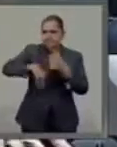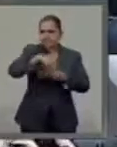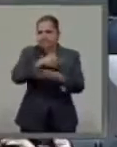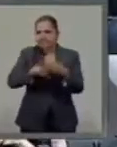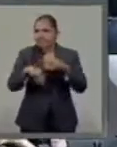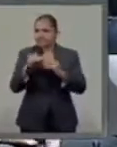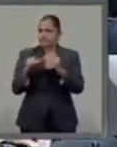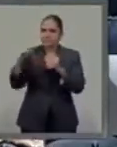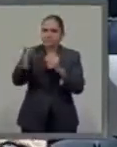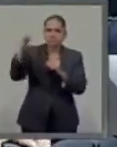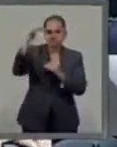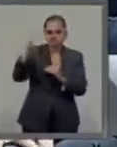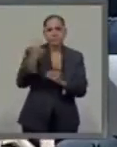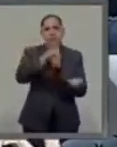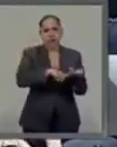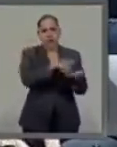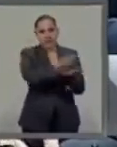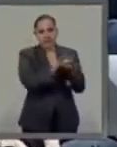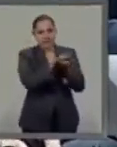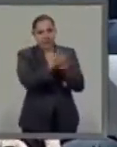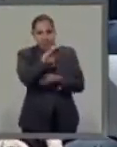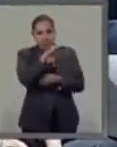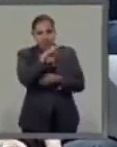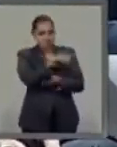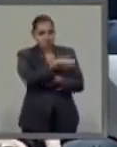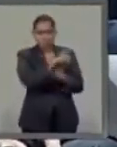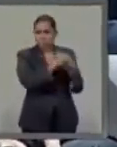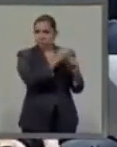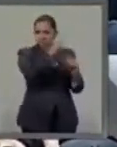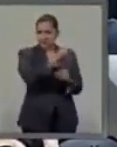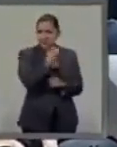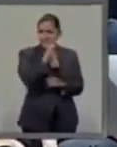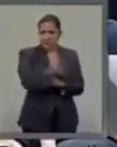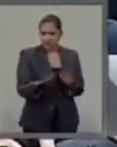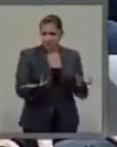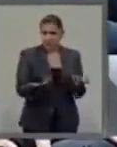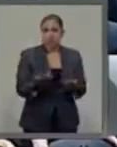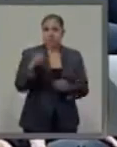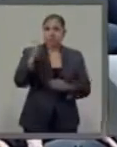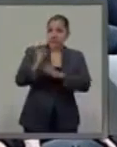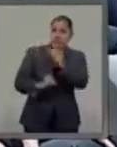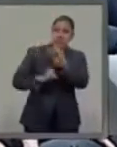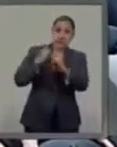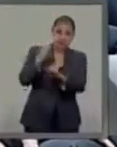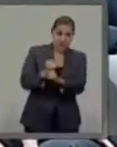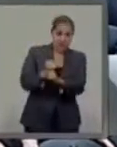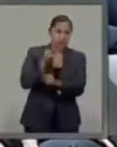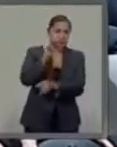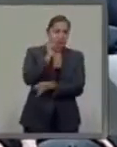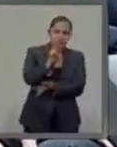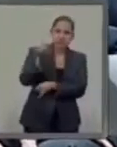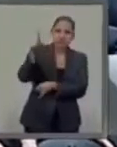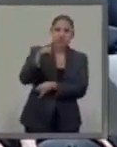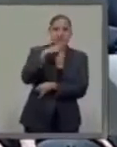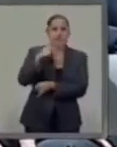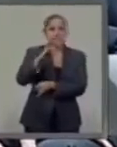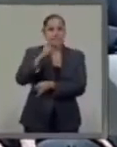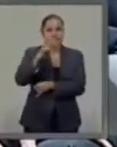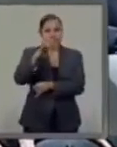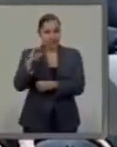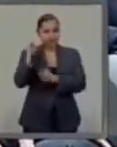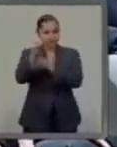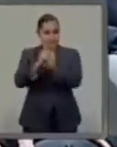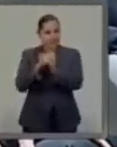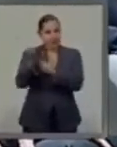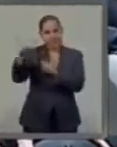salario mínimo. Los datos internacionales lo confirman. Chile, que tiene una productividad laboral comparable con